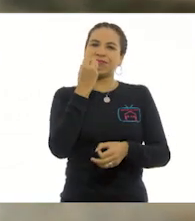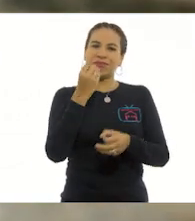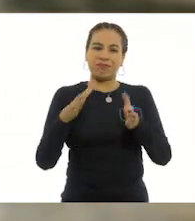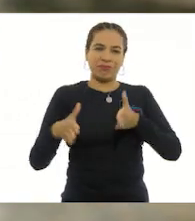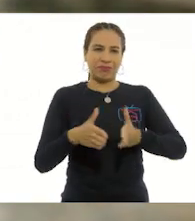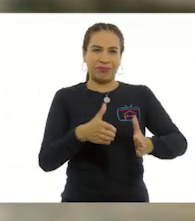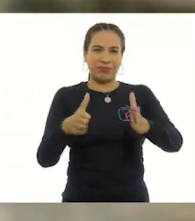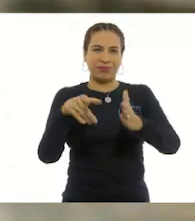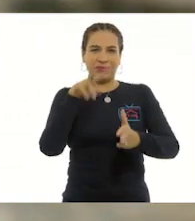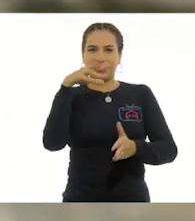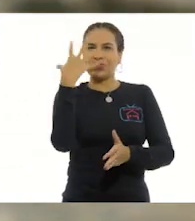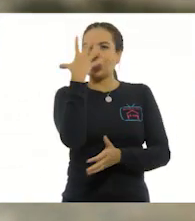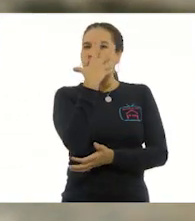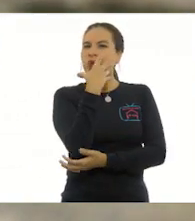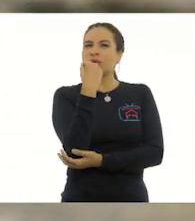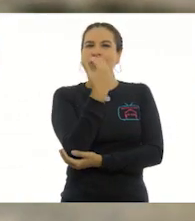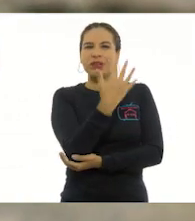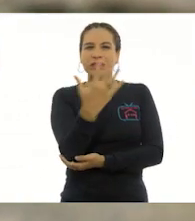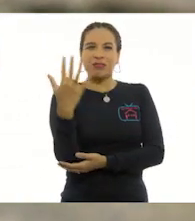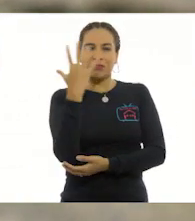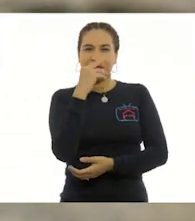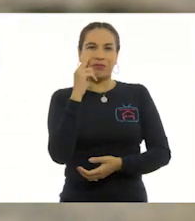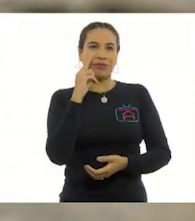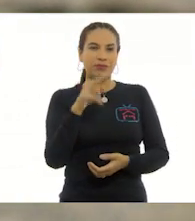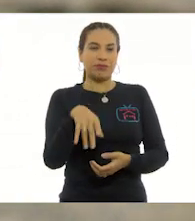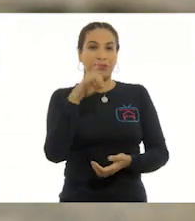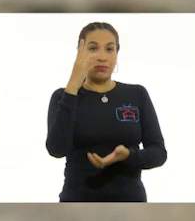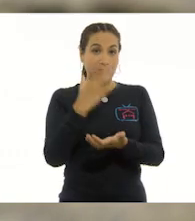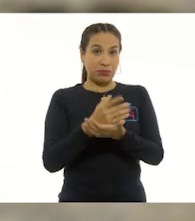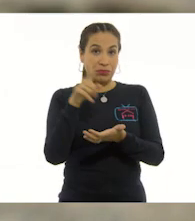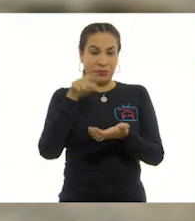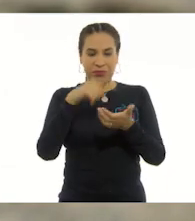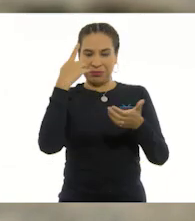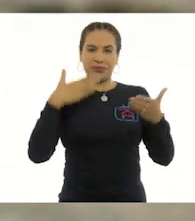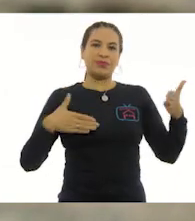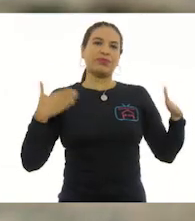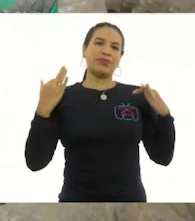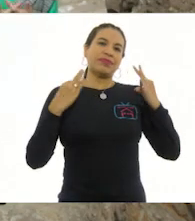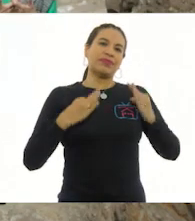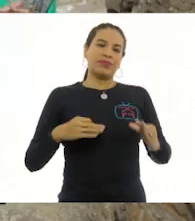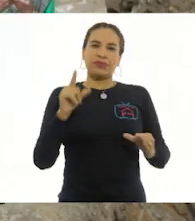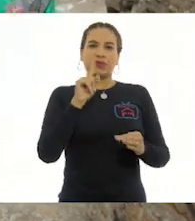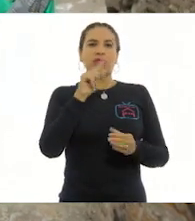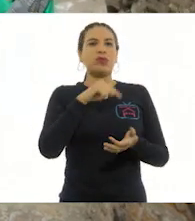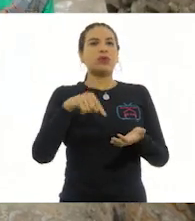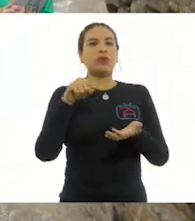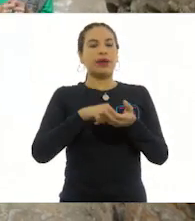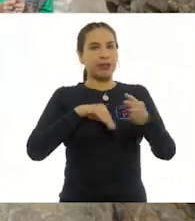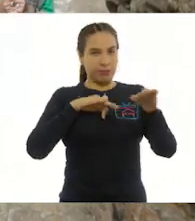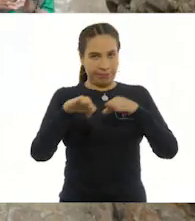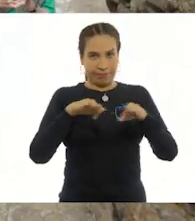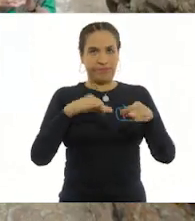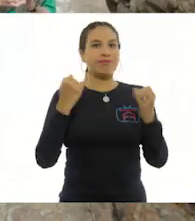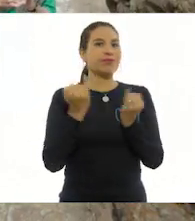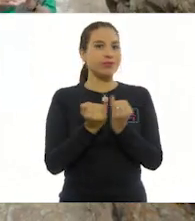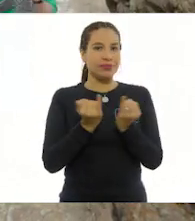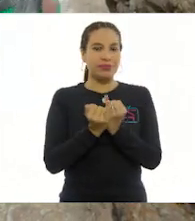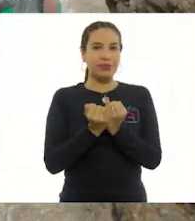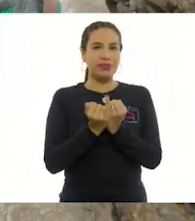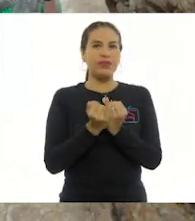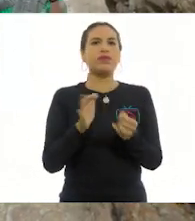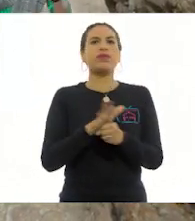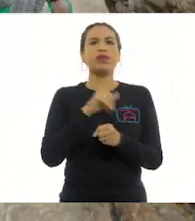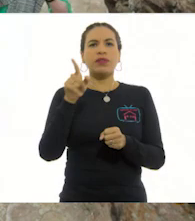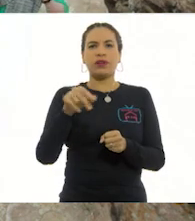canales. Bueno, era un verdadero paraíso. Pero fíjense que no era nada más un lugar de placer, era también un lugar de trabajo,